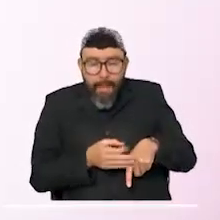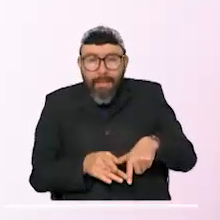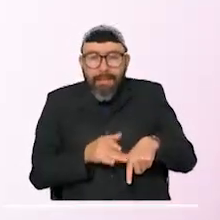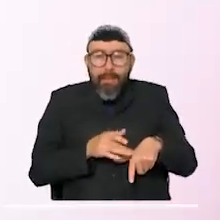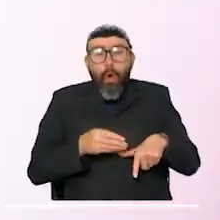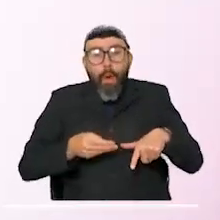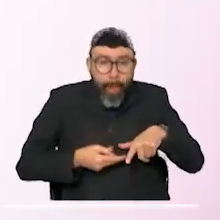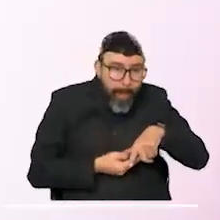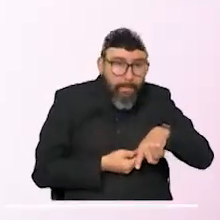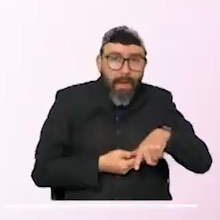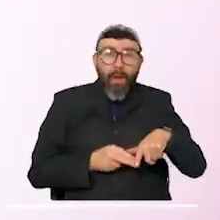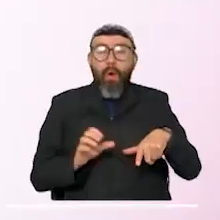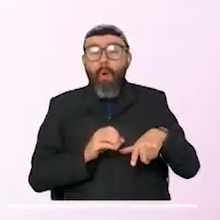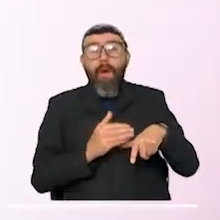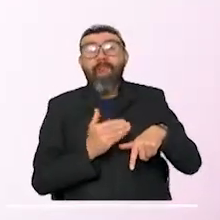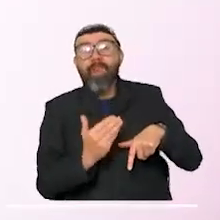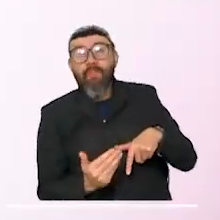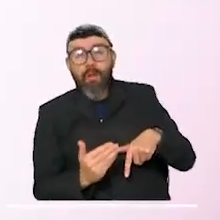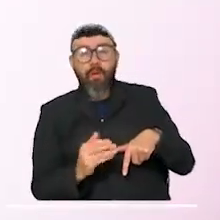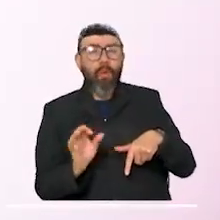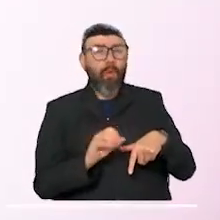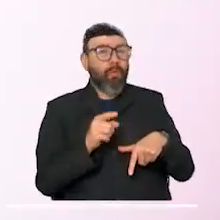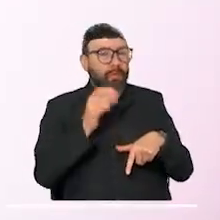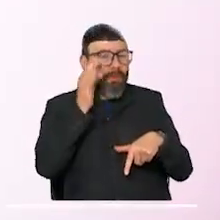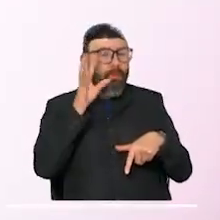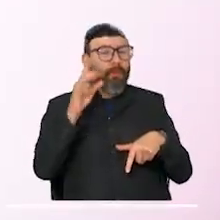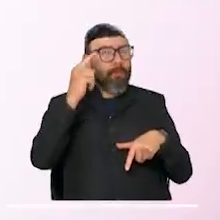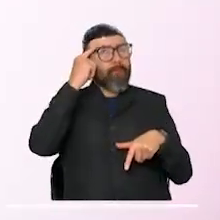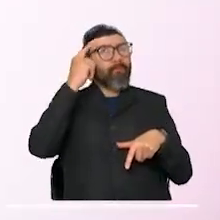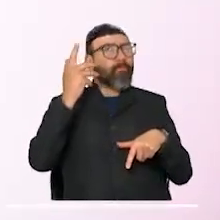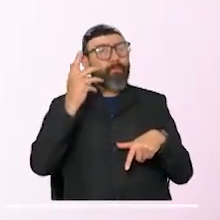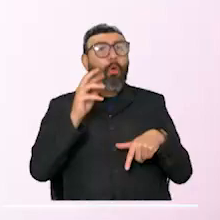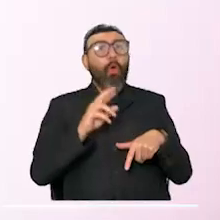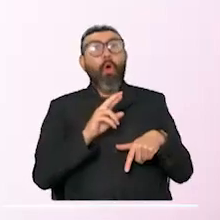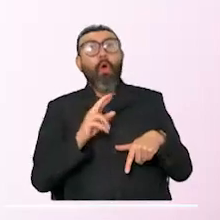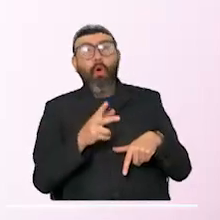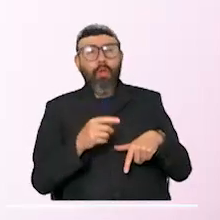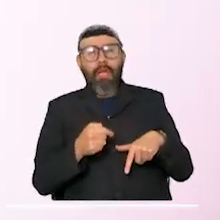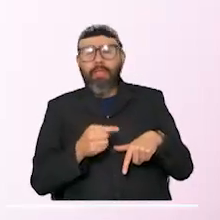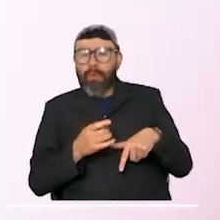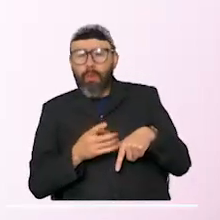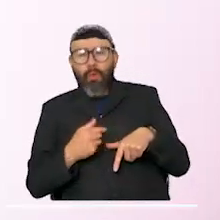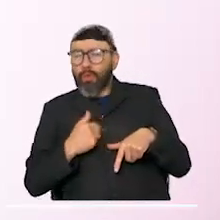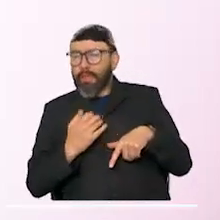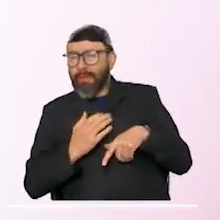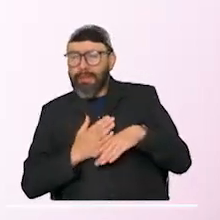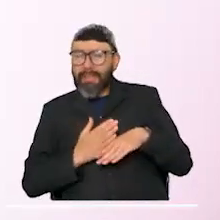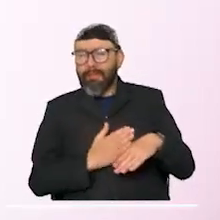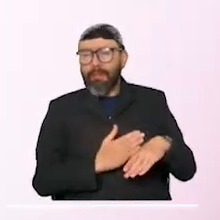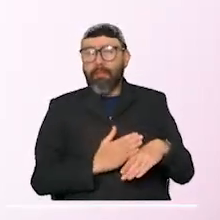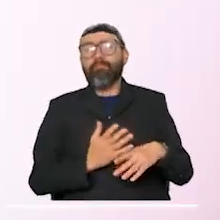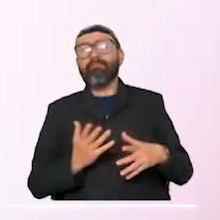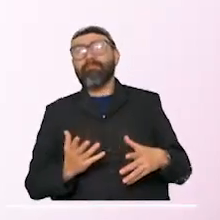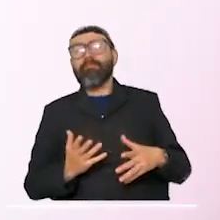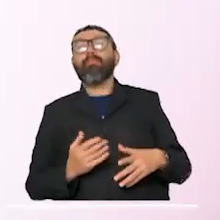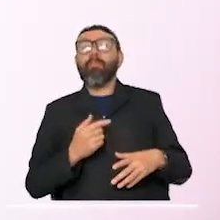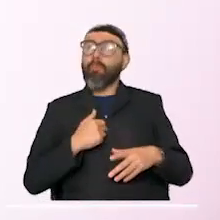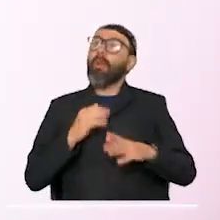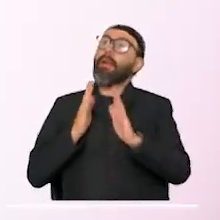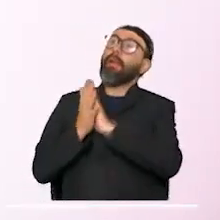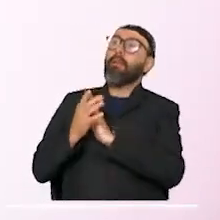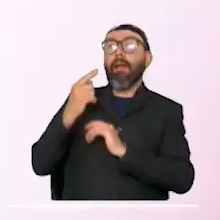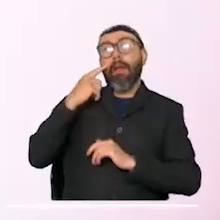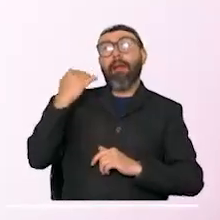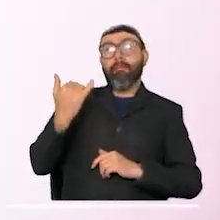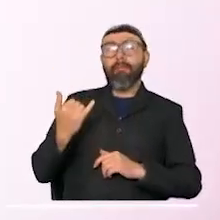intravaginal si está por fuera si puede estar realmente entonces algún punto doloroso que quiero evitar en ciertas posiciones y eso se lo puedo comunicar a